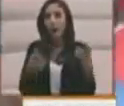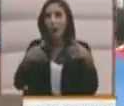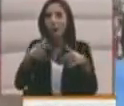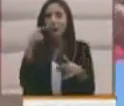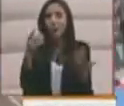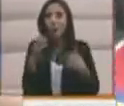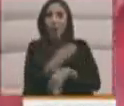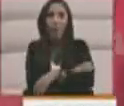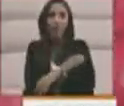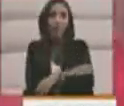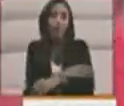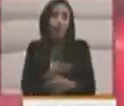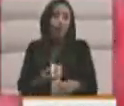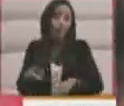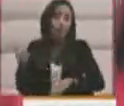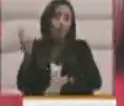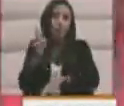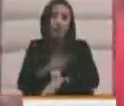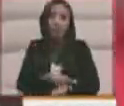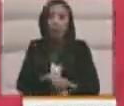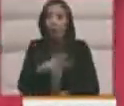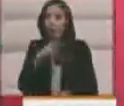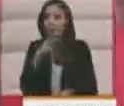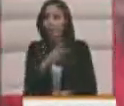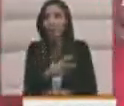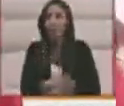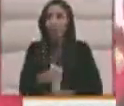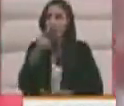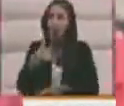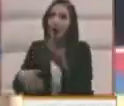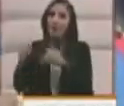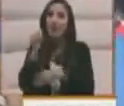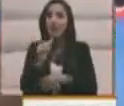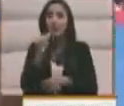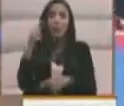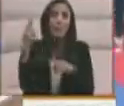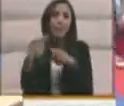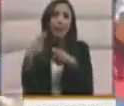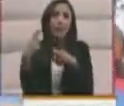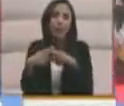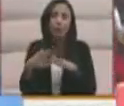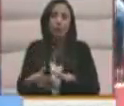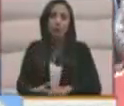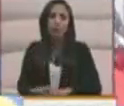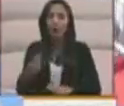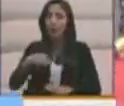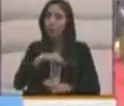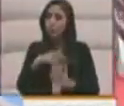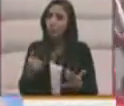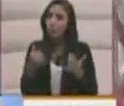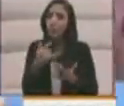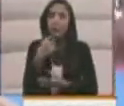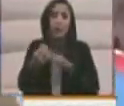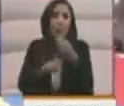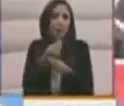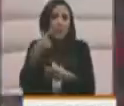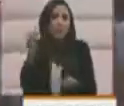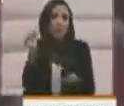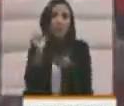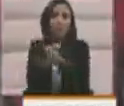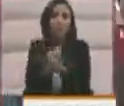derecha fascista, el imperialismo, el pasado sábado, es muy peligroso, y nosotros haremos lo que tengamos que hacer para